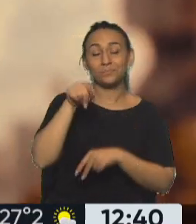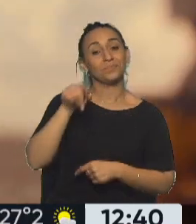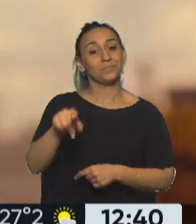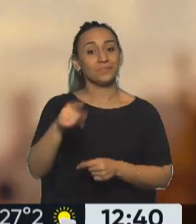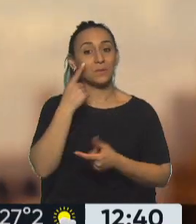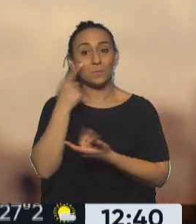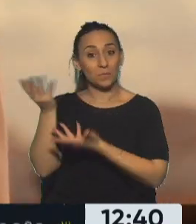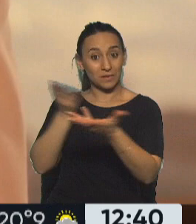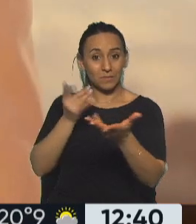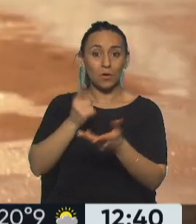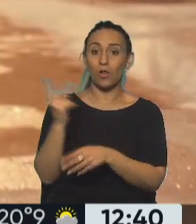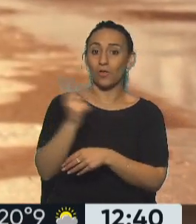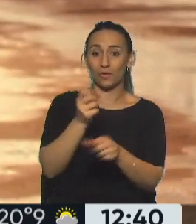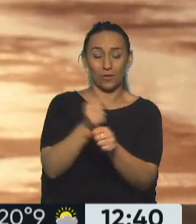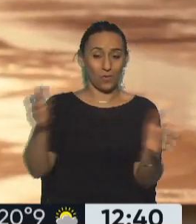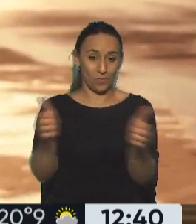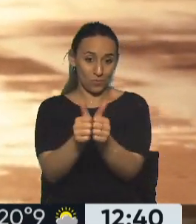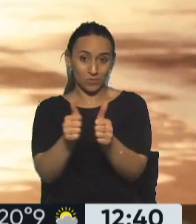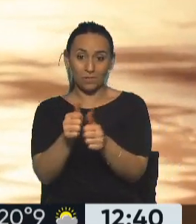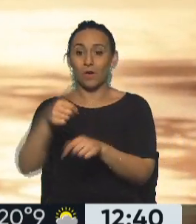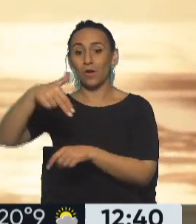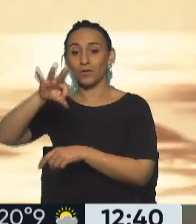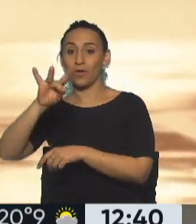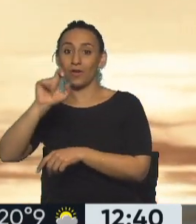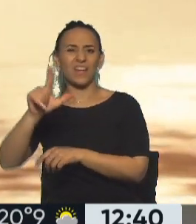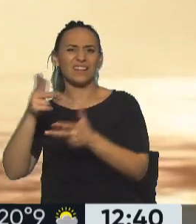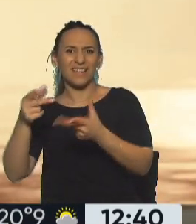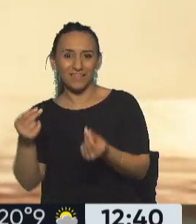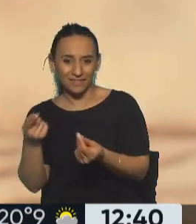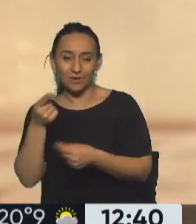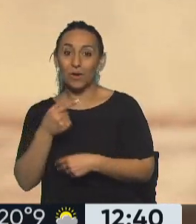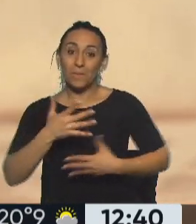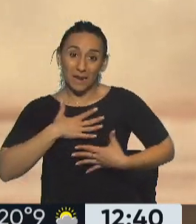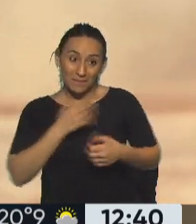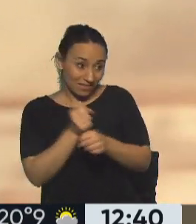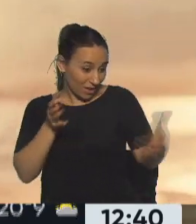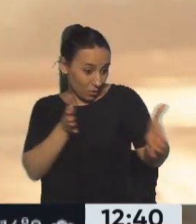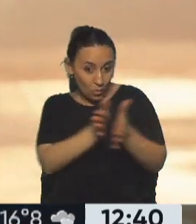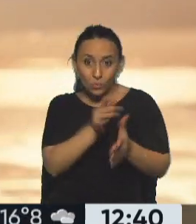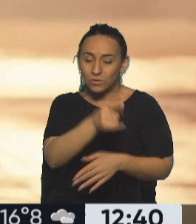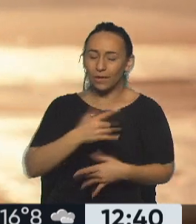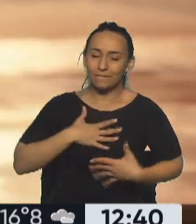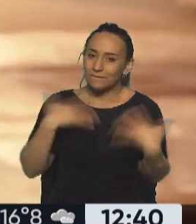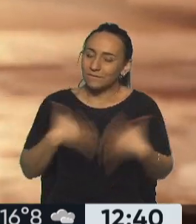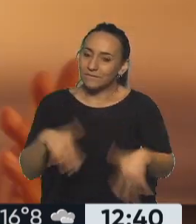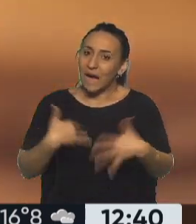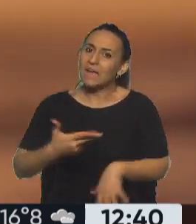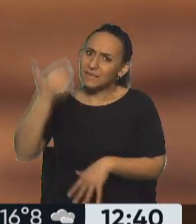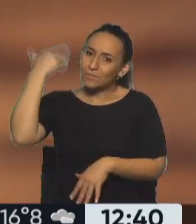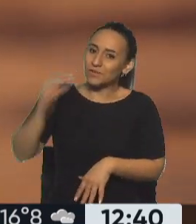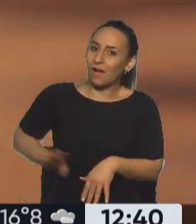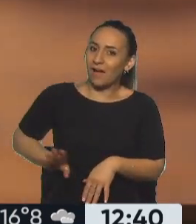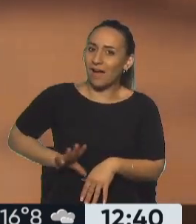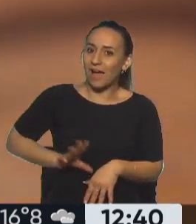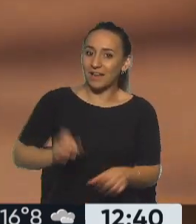colaboración muy importante, ¿no? Como decía Nodal, esta colaboración significa demasiado para mí. Tenía mucho tiempo queriendo hacer algo con